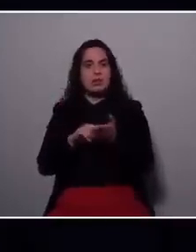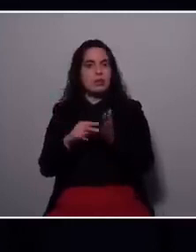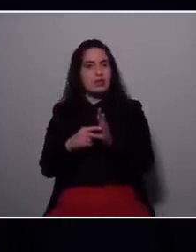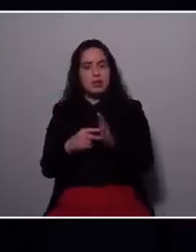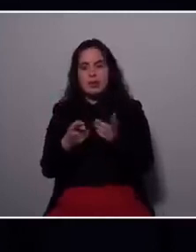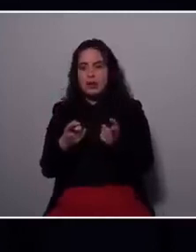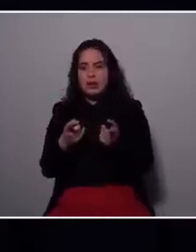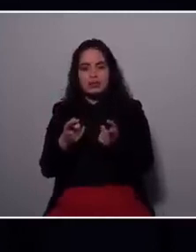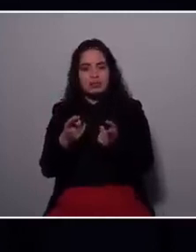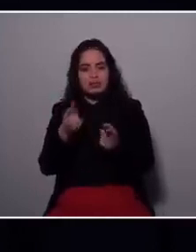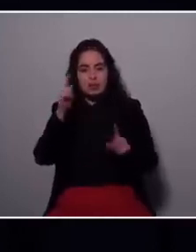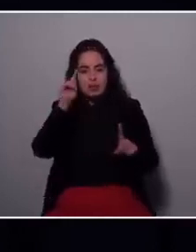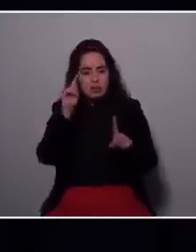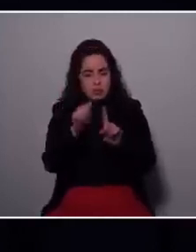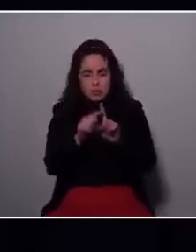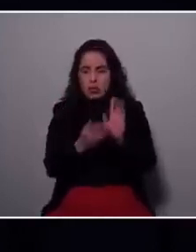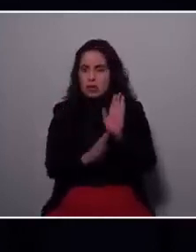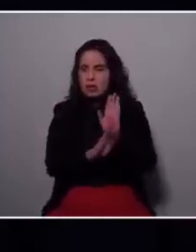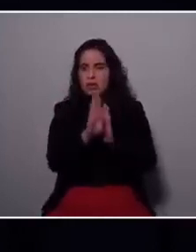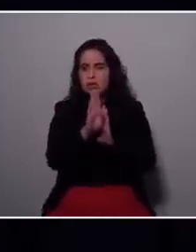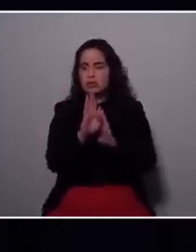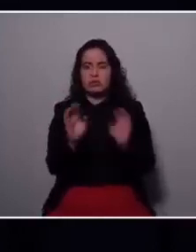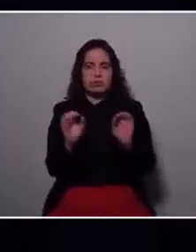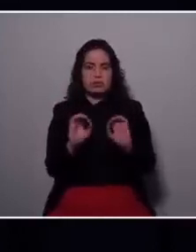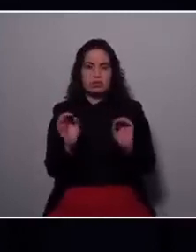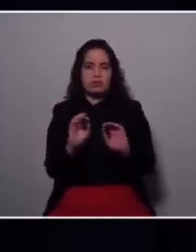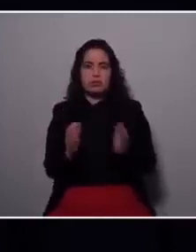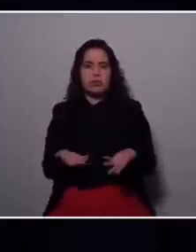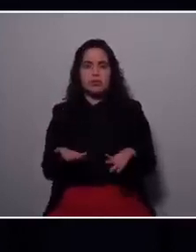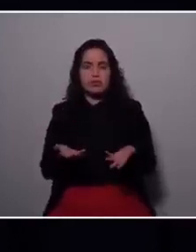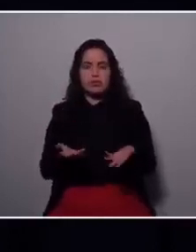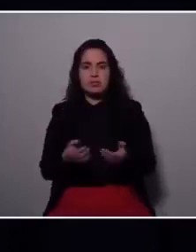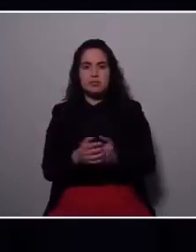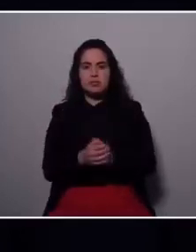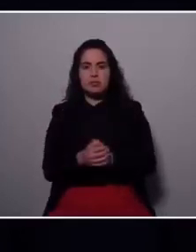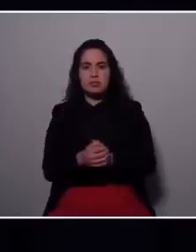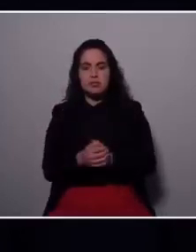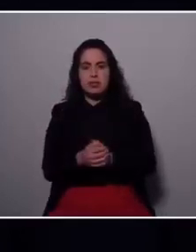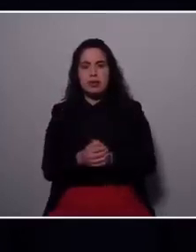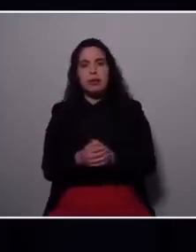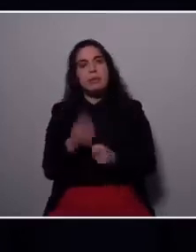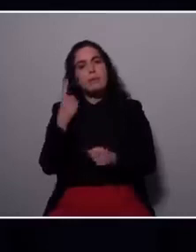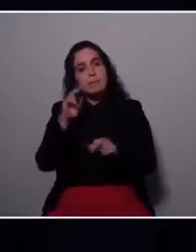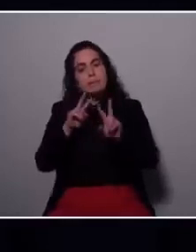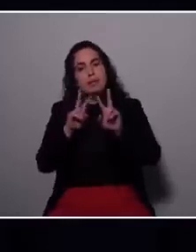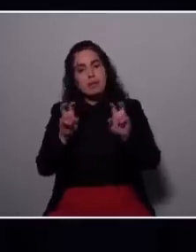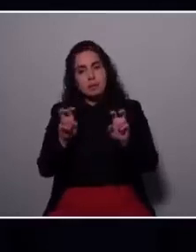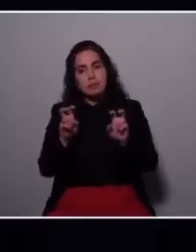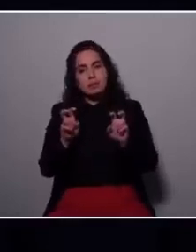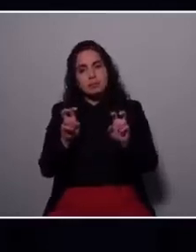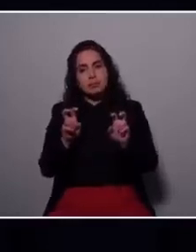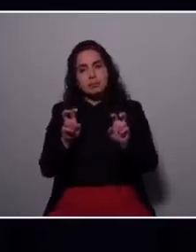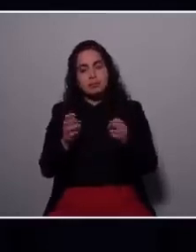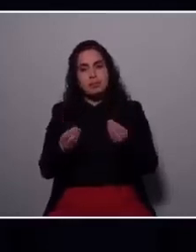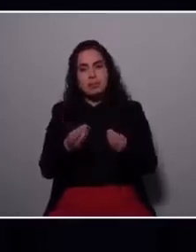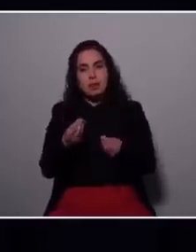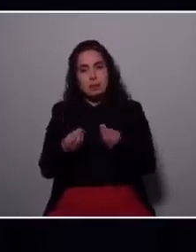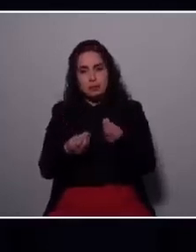gobierno también. O sea, la promesa nunca existió, hay que reconocerlo. El tema es